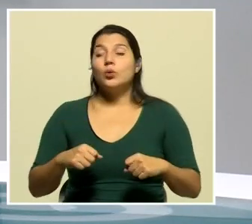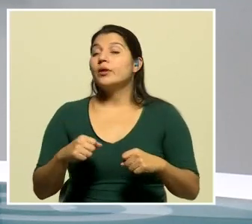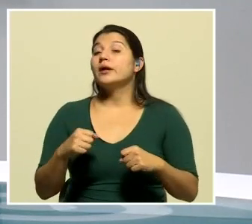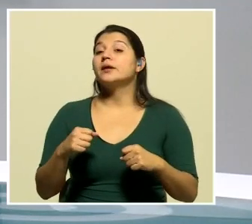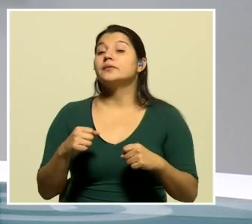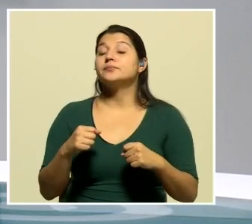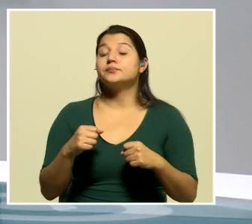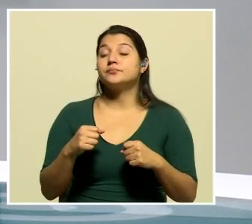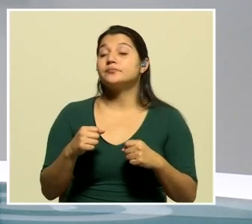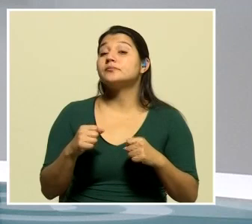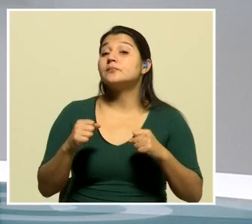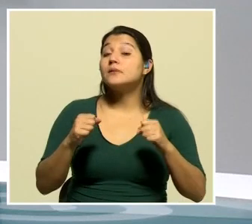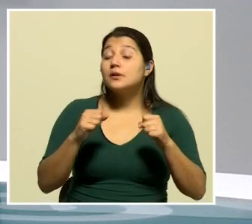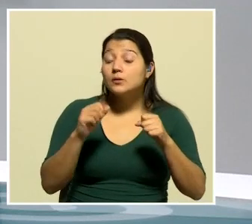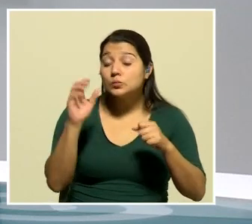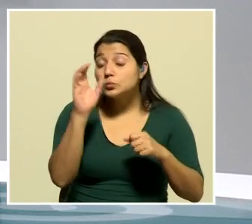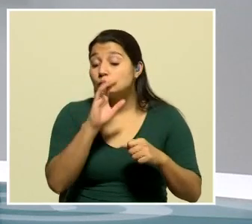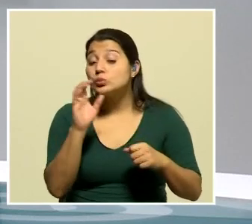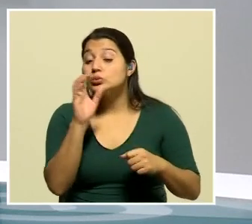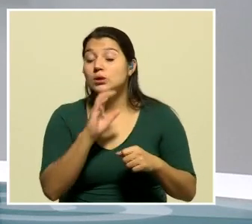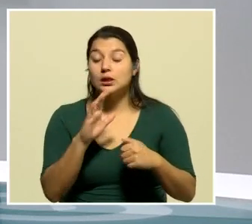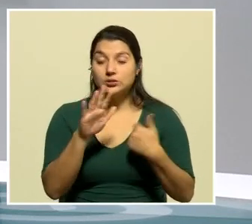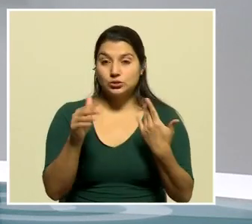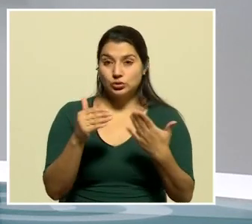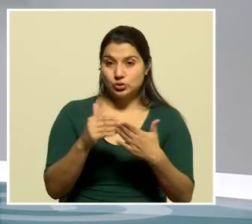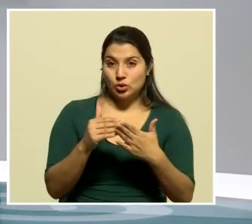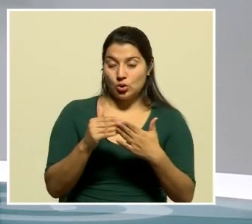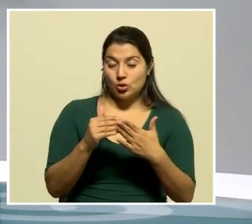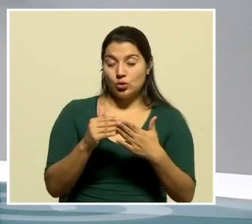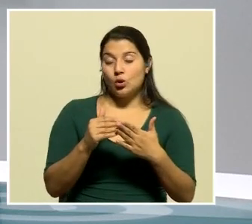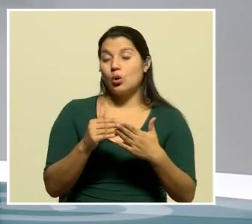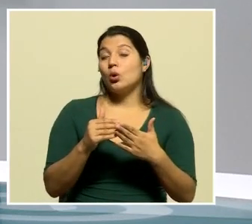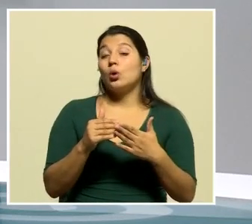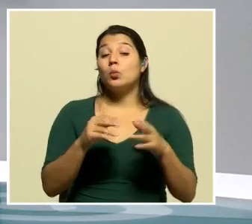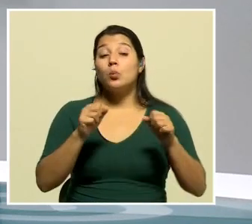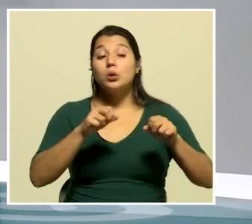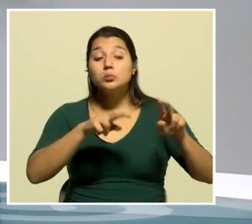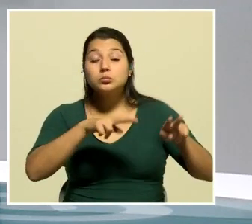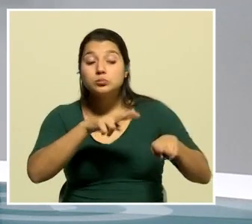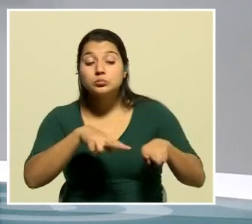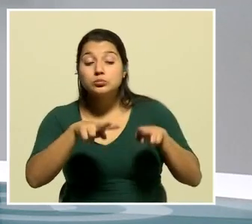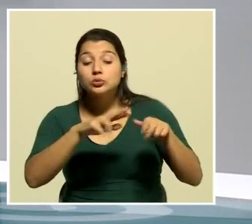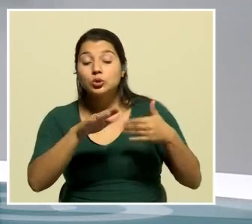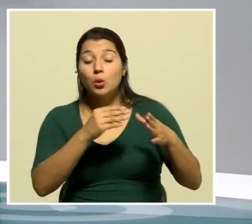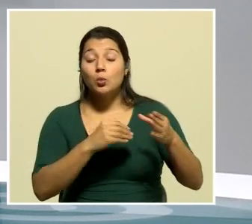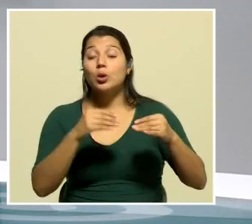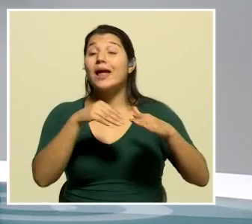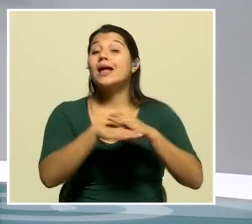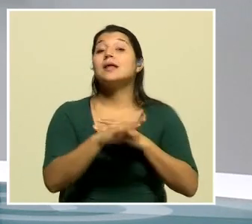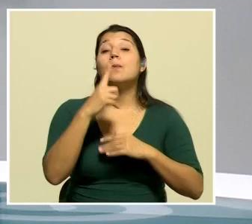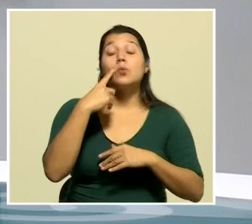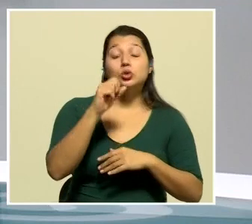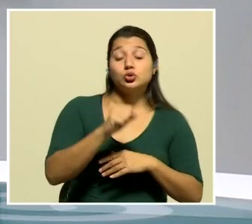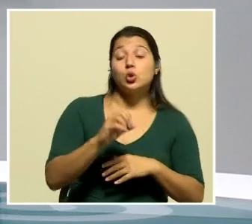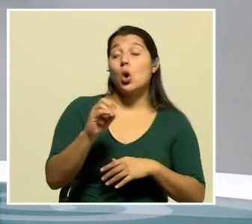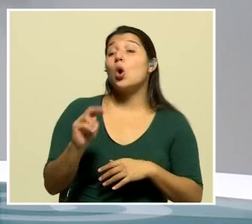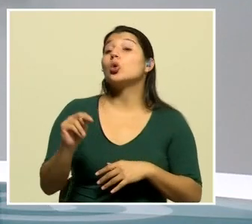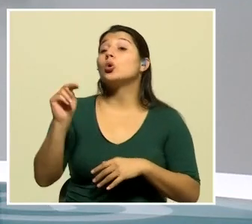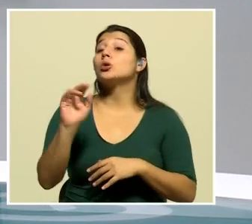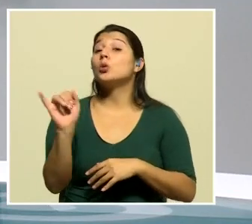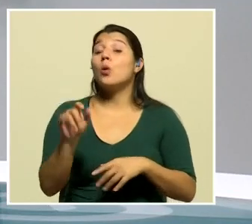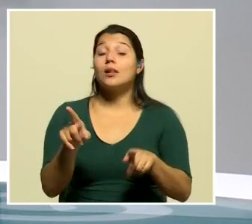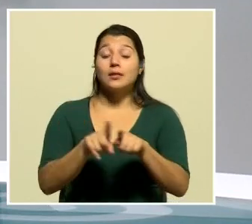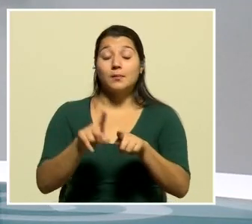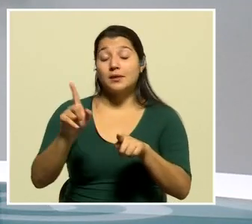carga terrestre que ingresa al país por la frontera sur y por la frontera norte y a la vez proteger